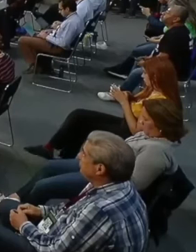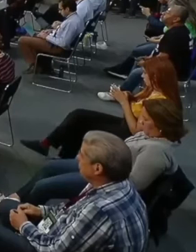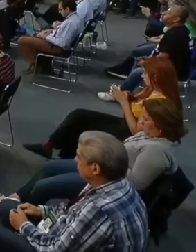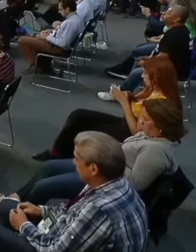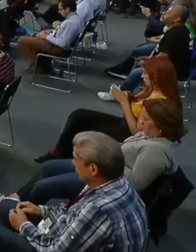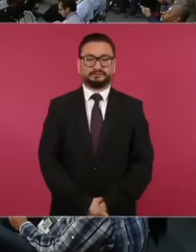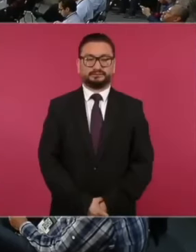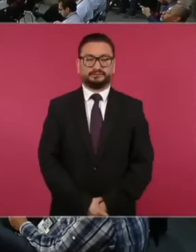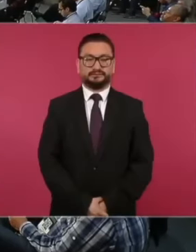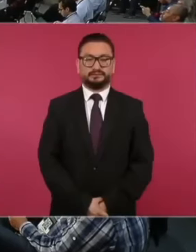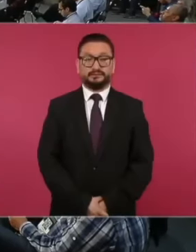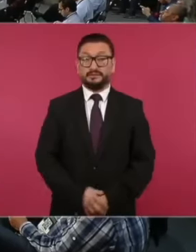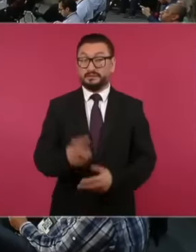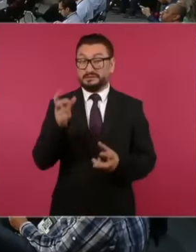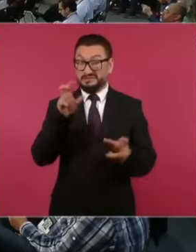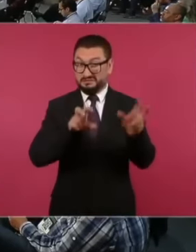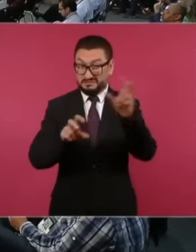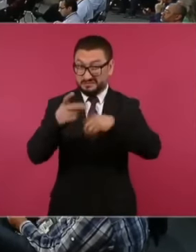Cuando no.